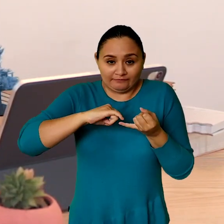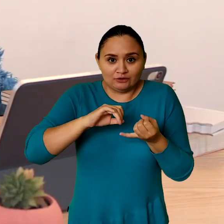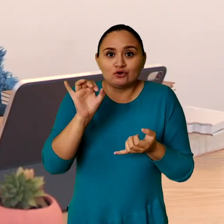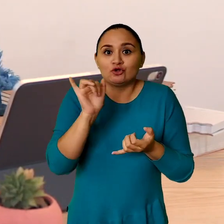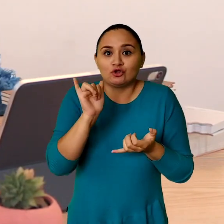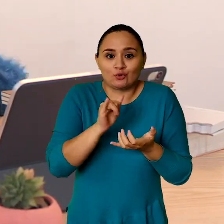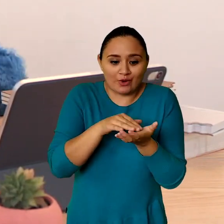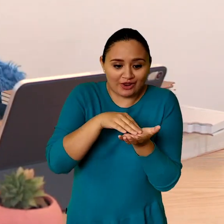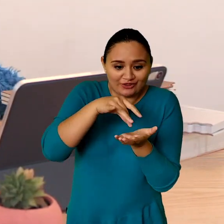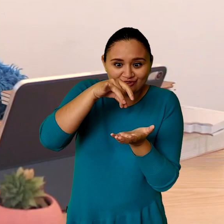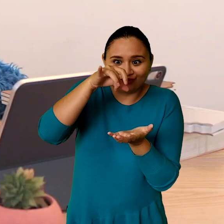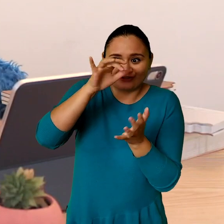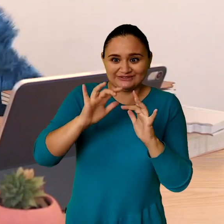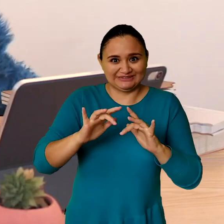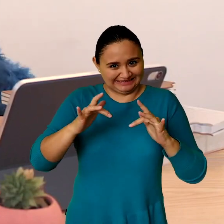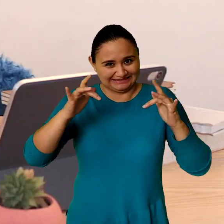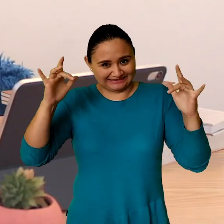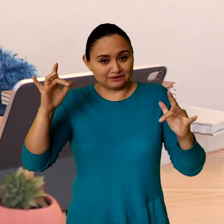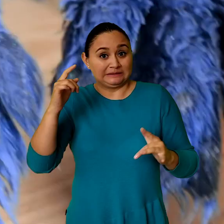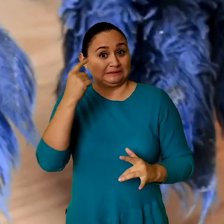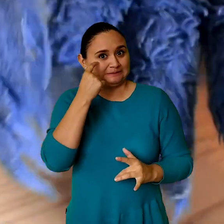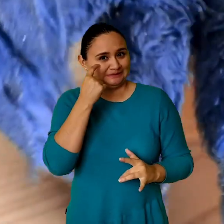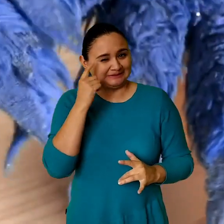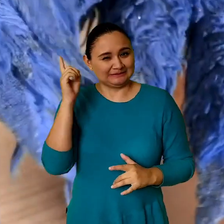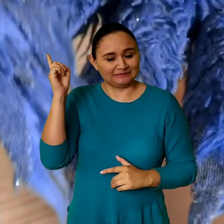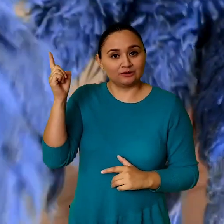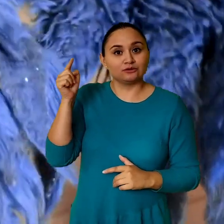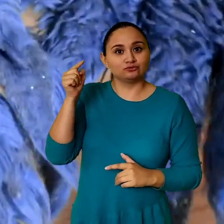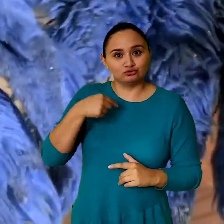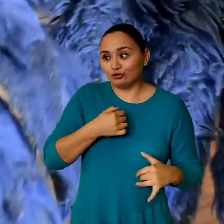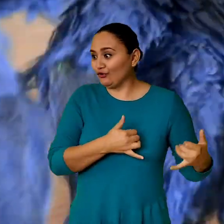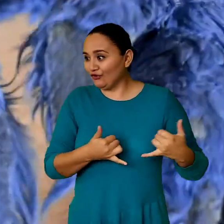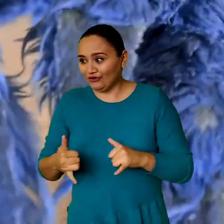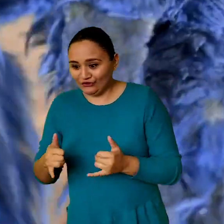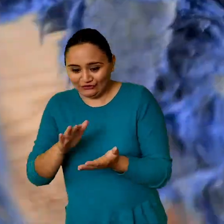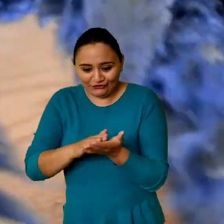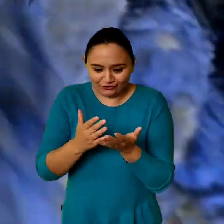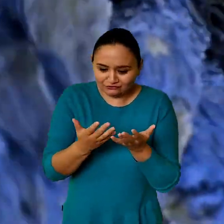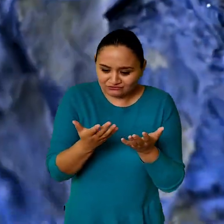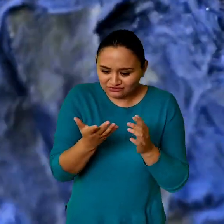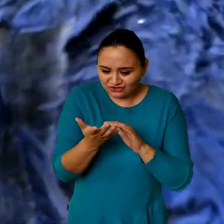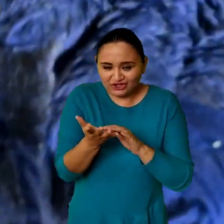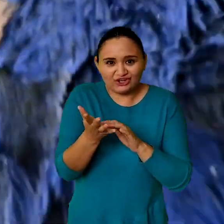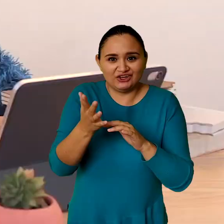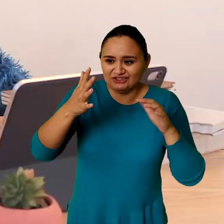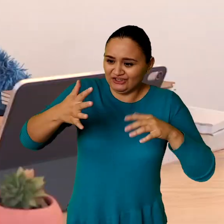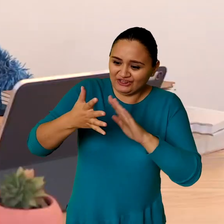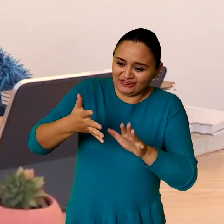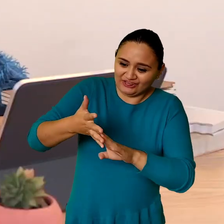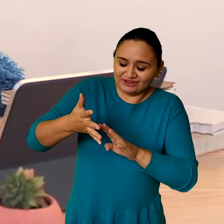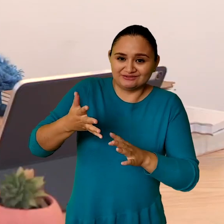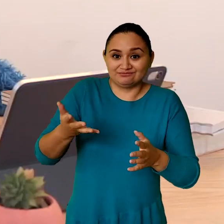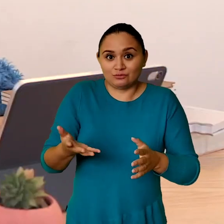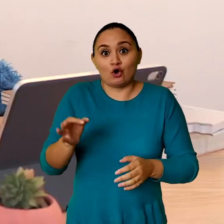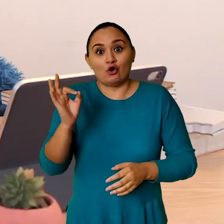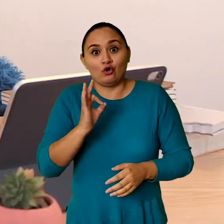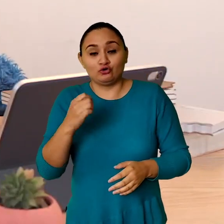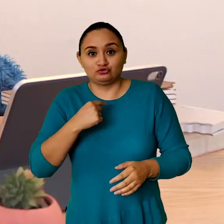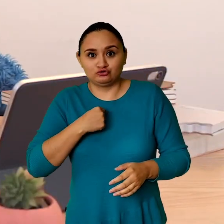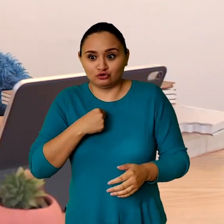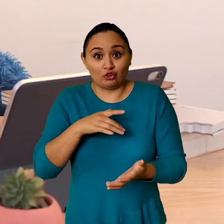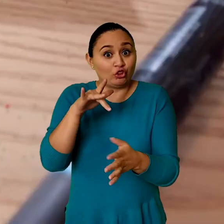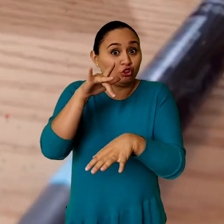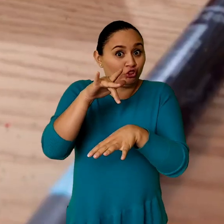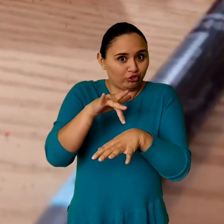como diamantina. Sí, cuando yo jugar con diamantina, pegarse a manos. Y cuando yo tocar